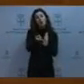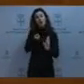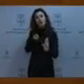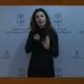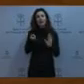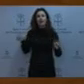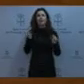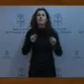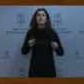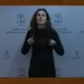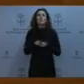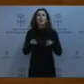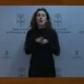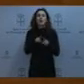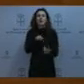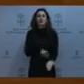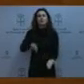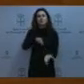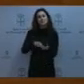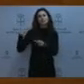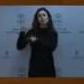sucesiones. Solo.